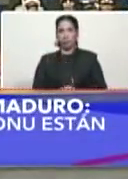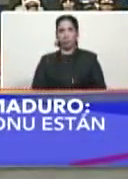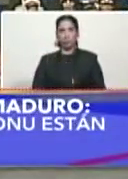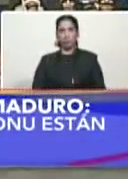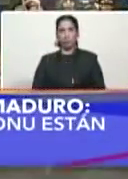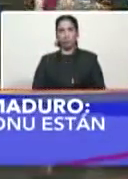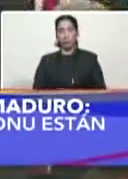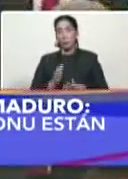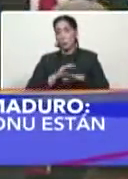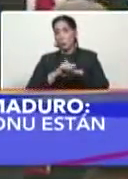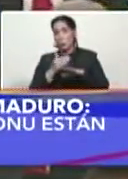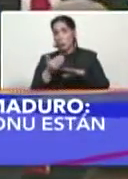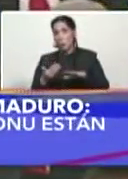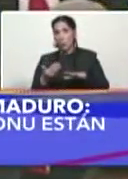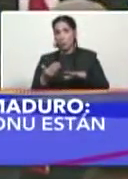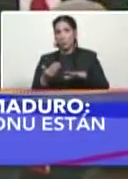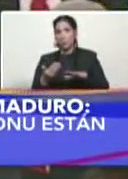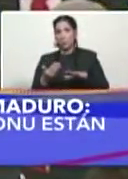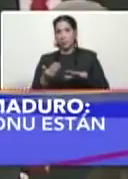porque